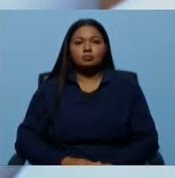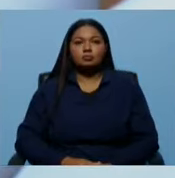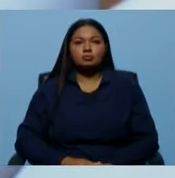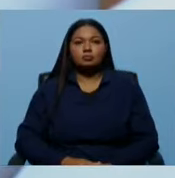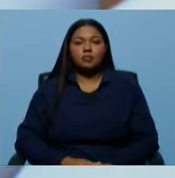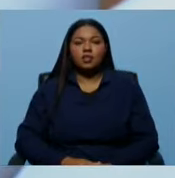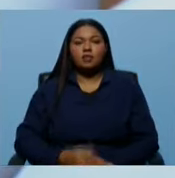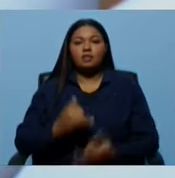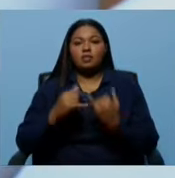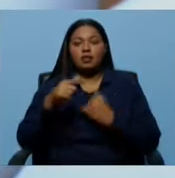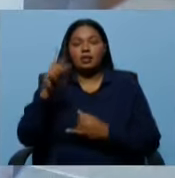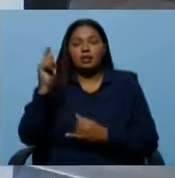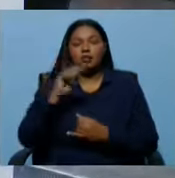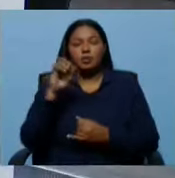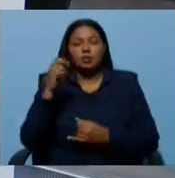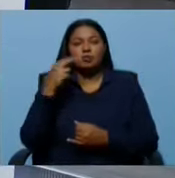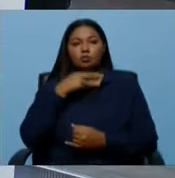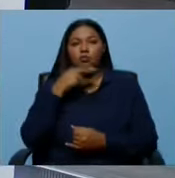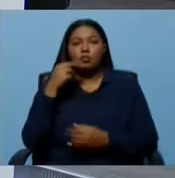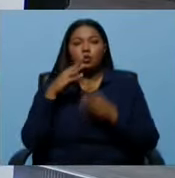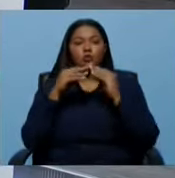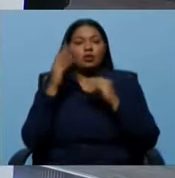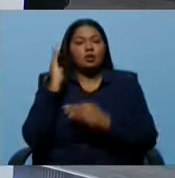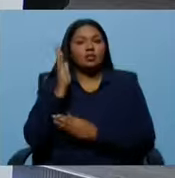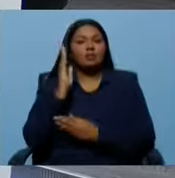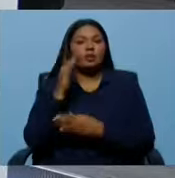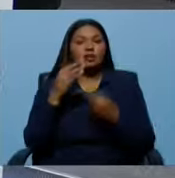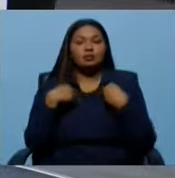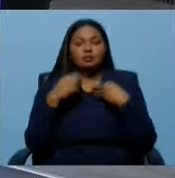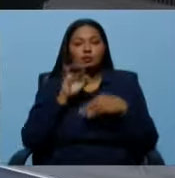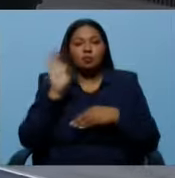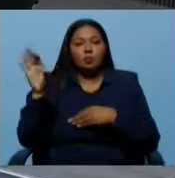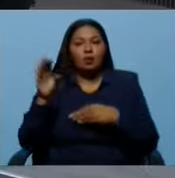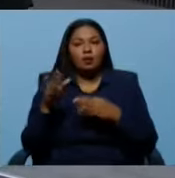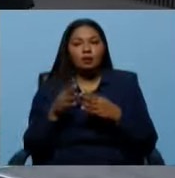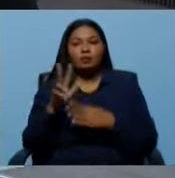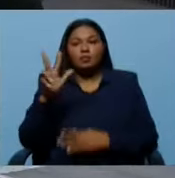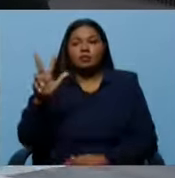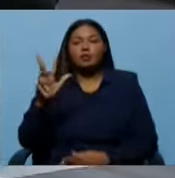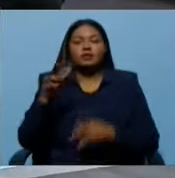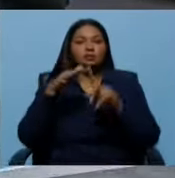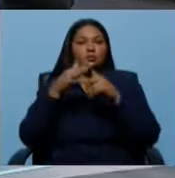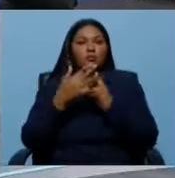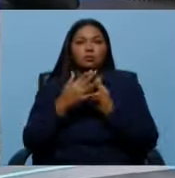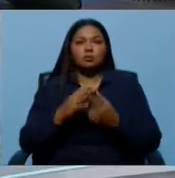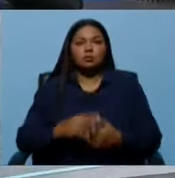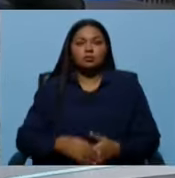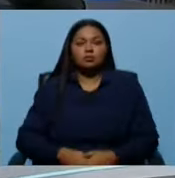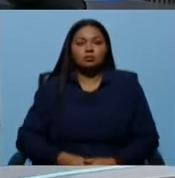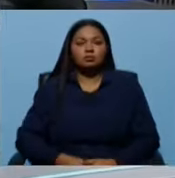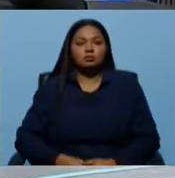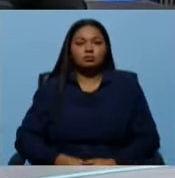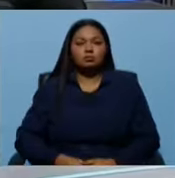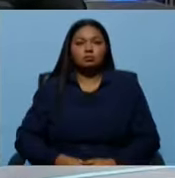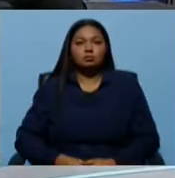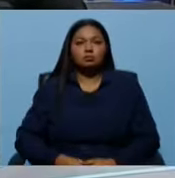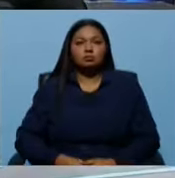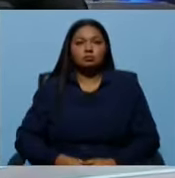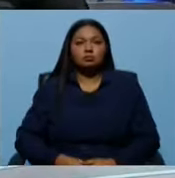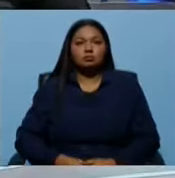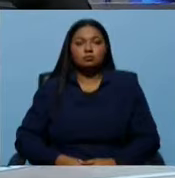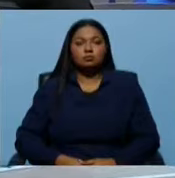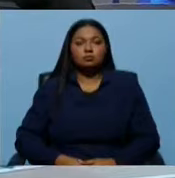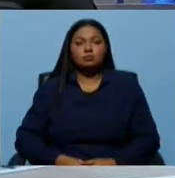este mes de octubre. Es muy importante, todas las asambleas que están ocurriendo en nuestro país ocurren con tres momentos en el debate. El primer momento es un